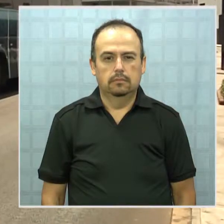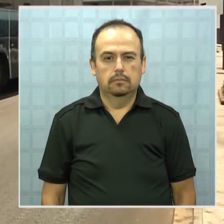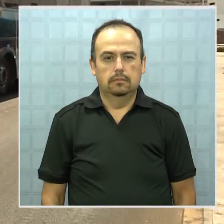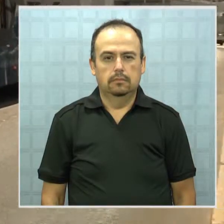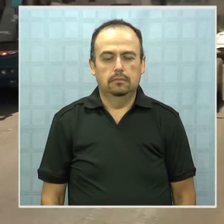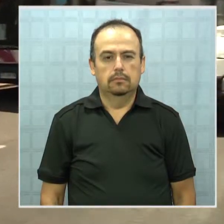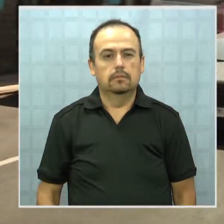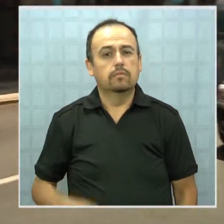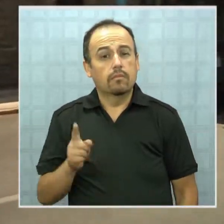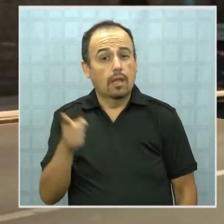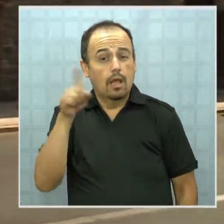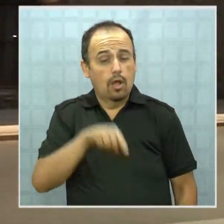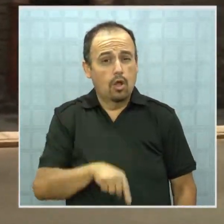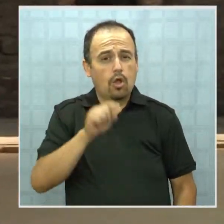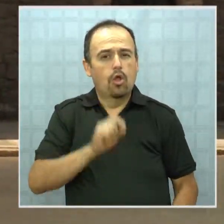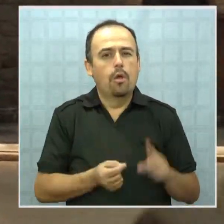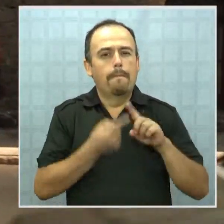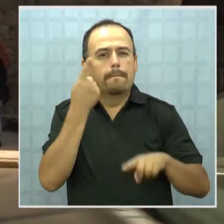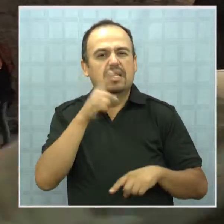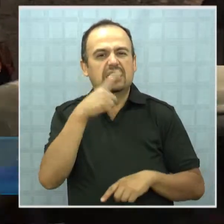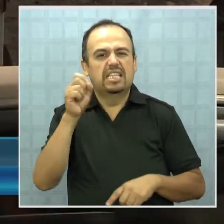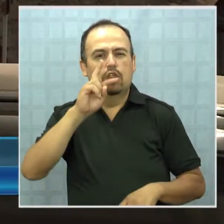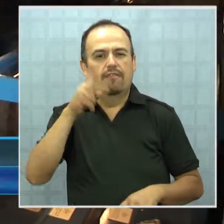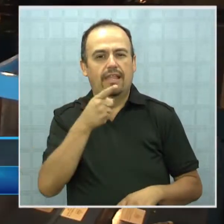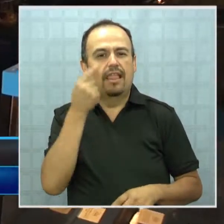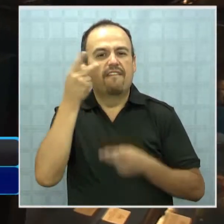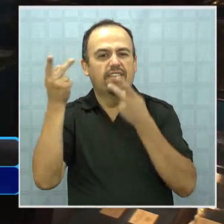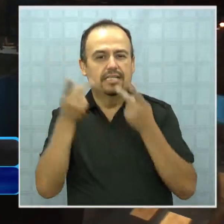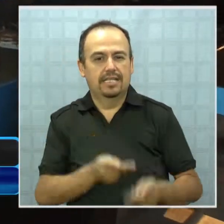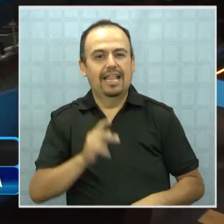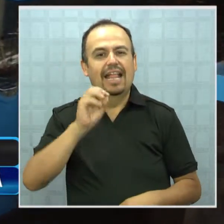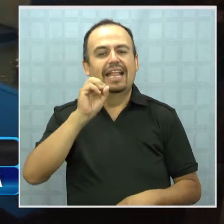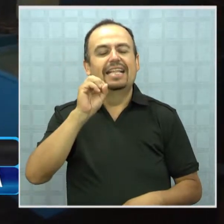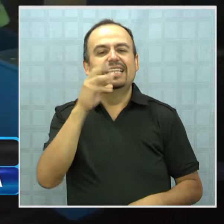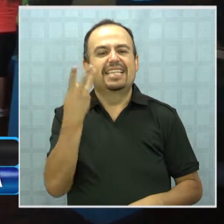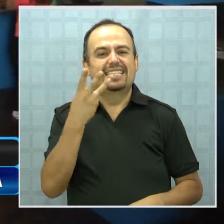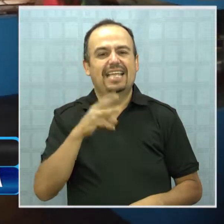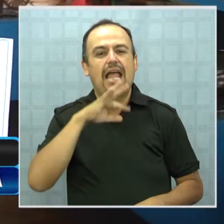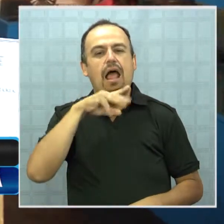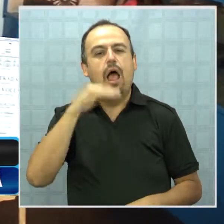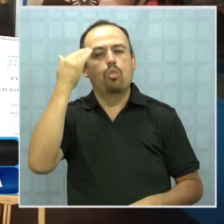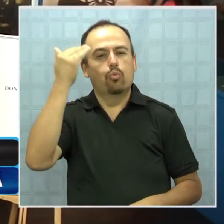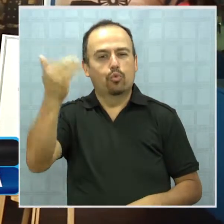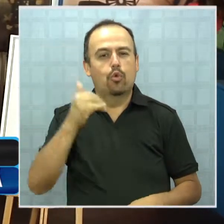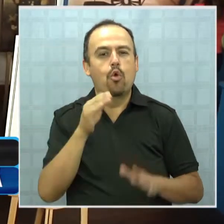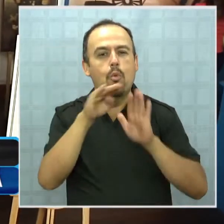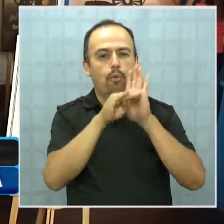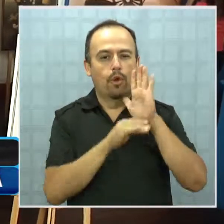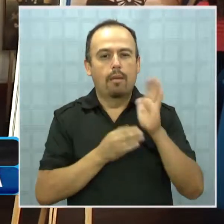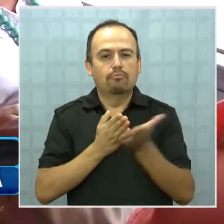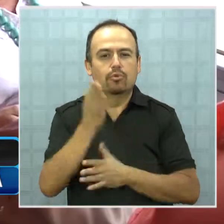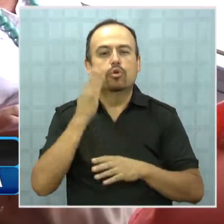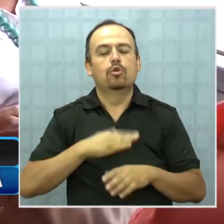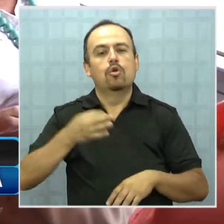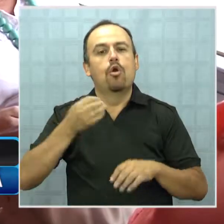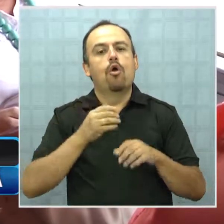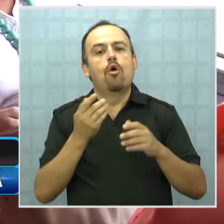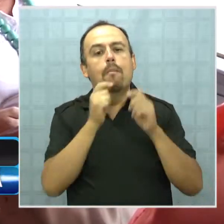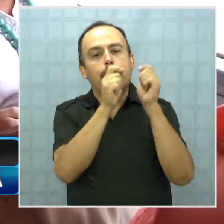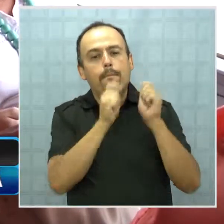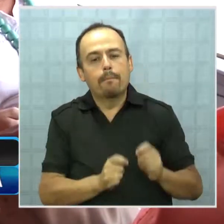con la llegada de los primeros 120 visitantes de la tercera edad se dio inicio a los programas de promoción turística de sernatur